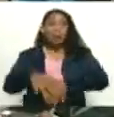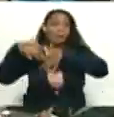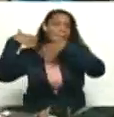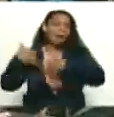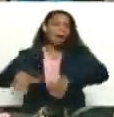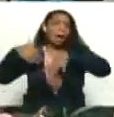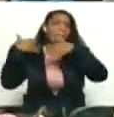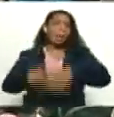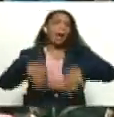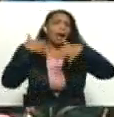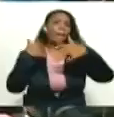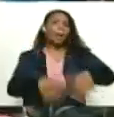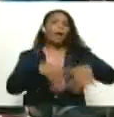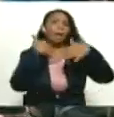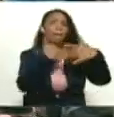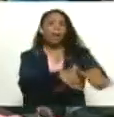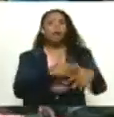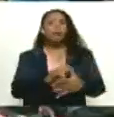Caminamos bastante.